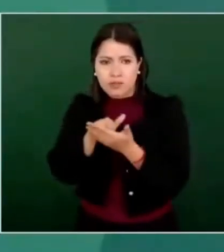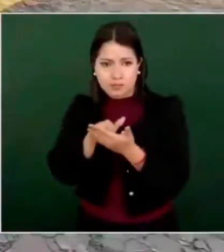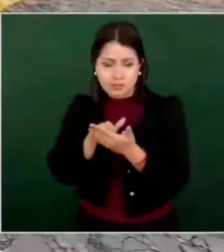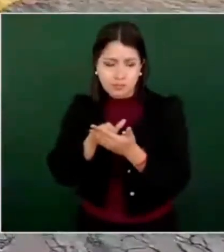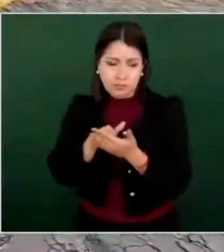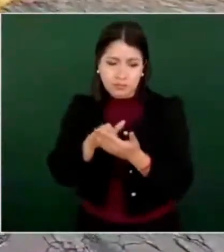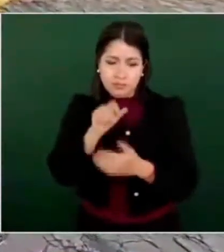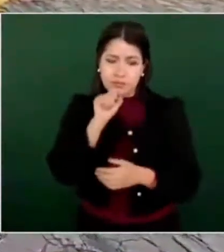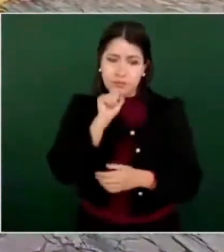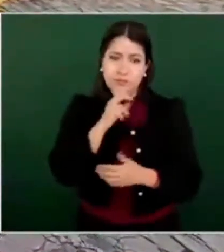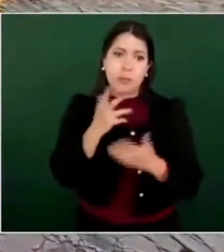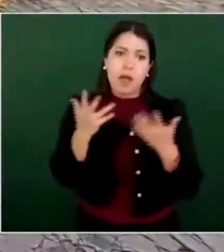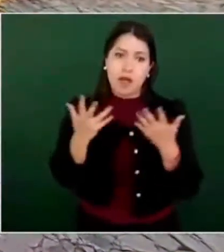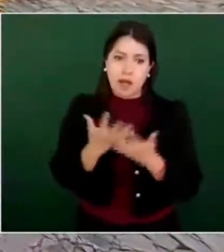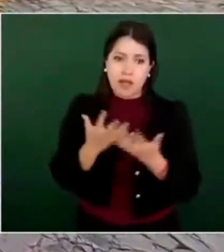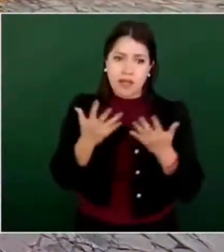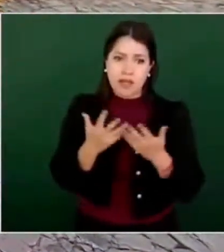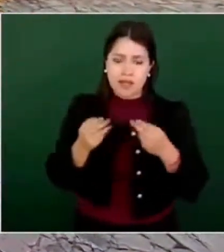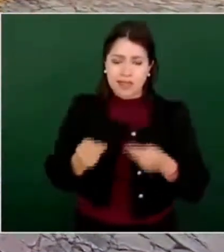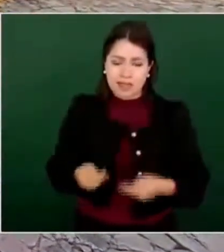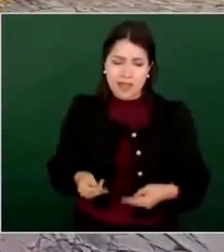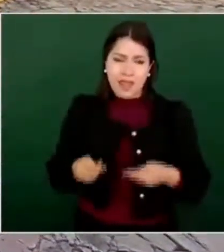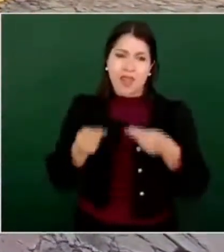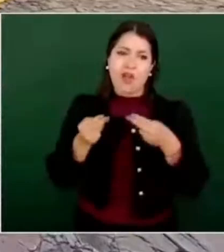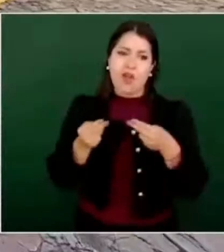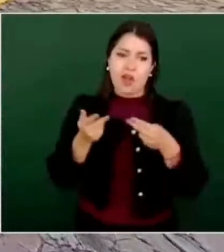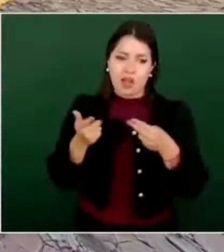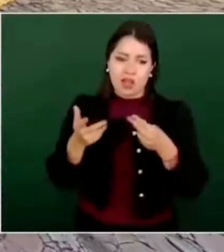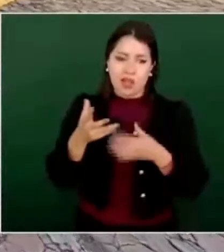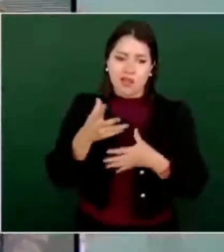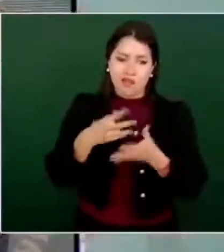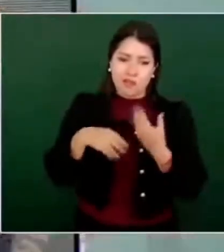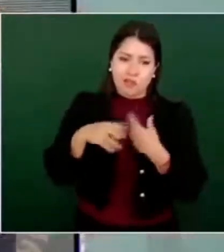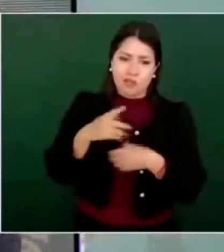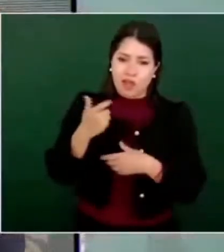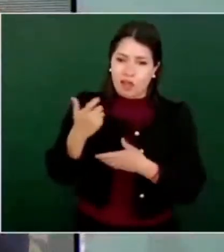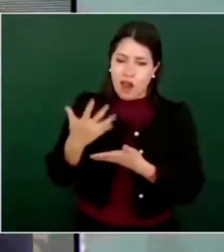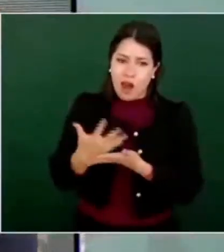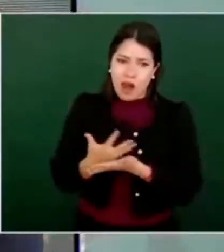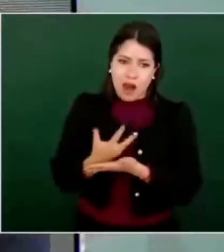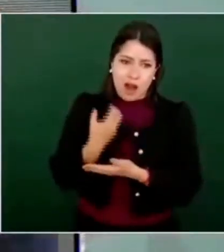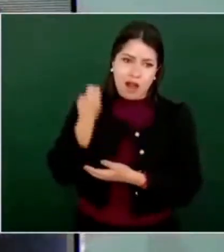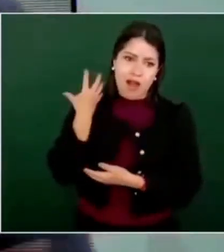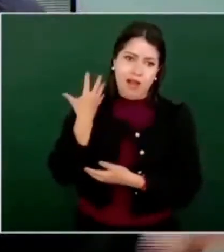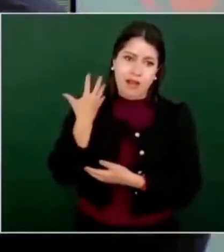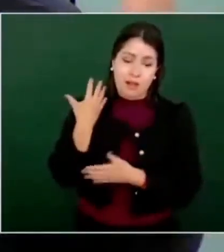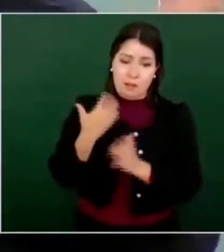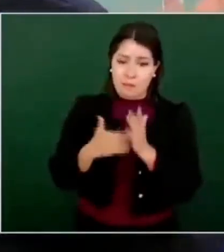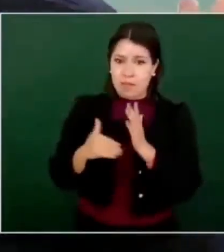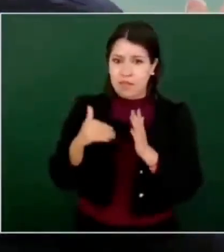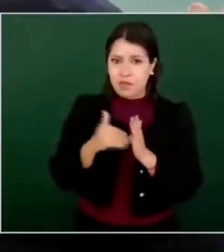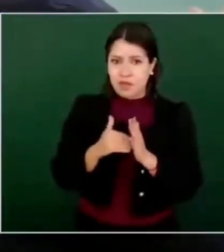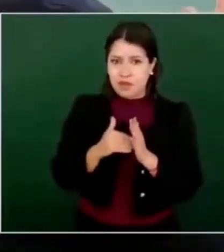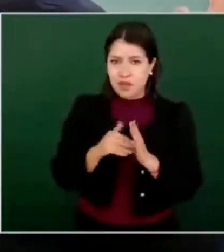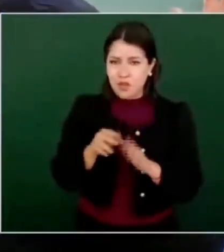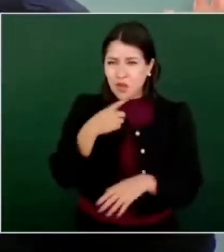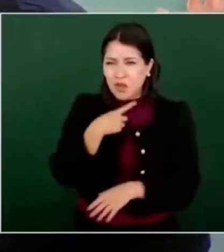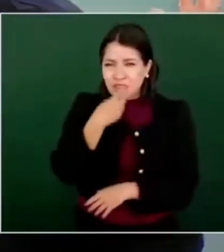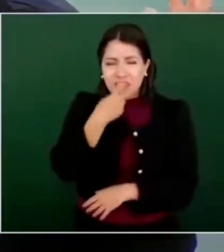y están haciendo negocio, ¿no?, millones de pesos. Yo ni debería de